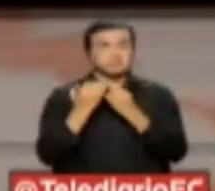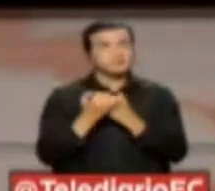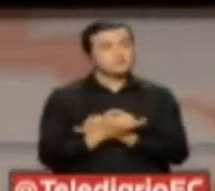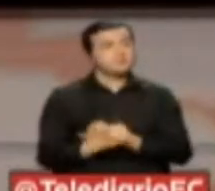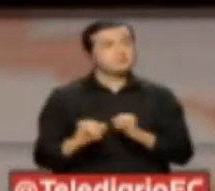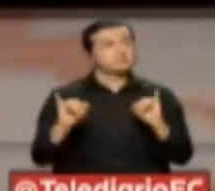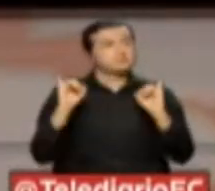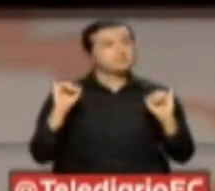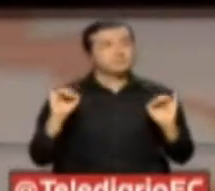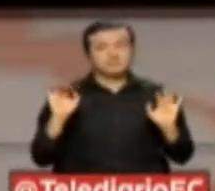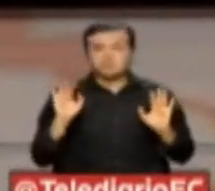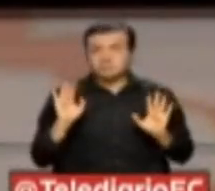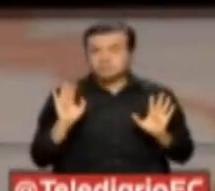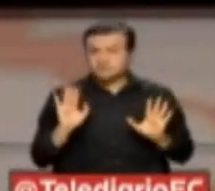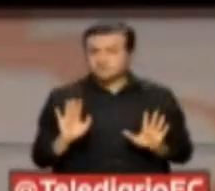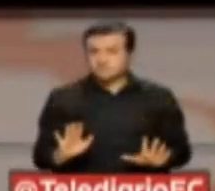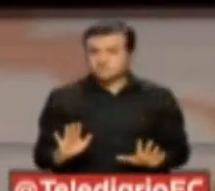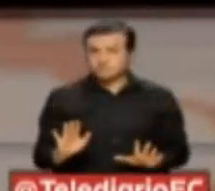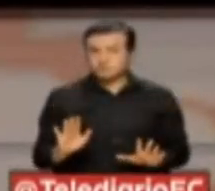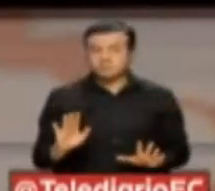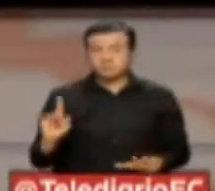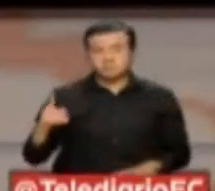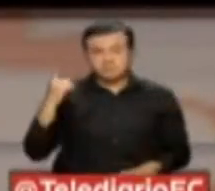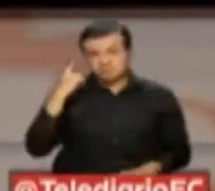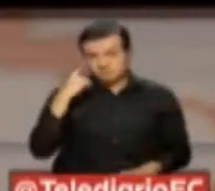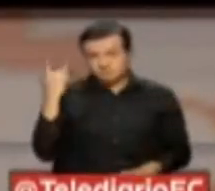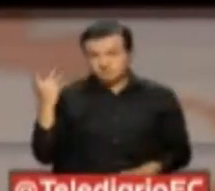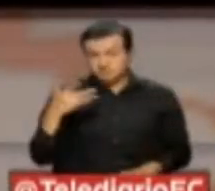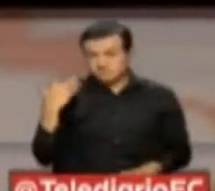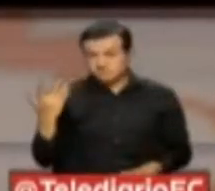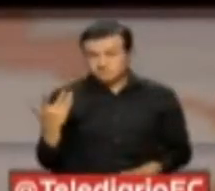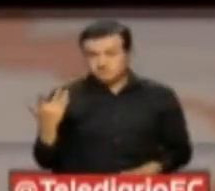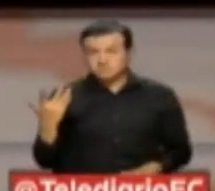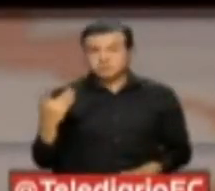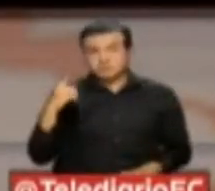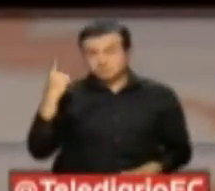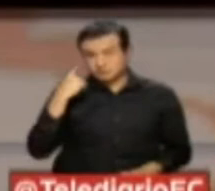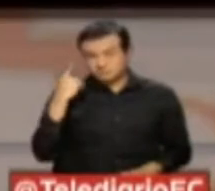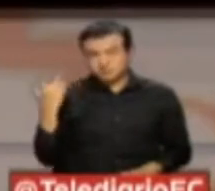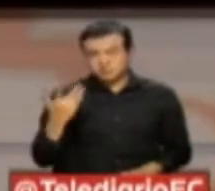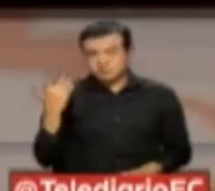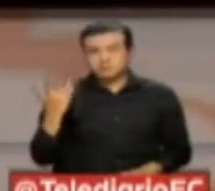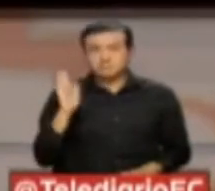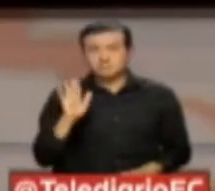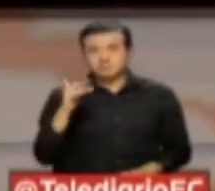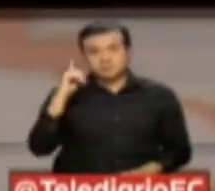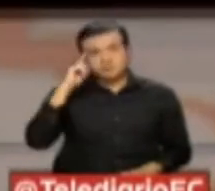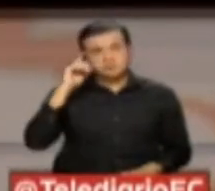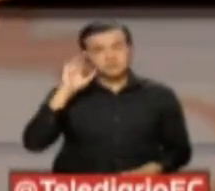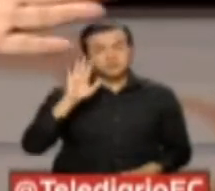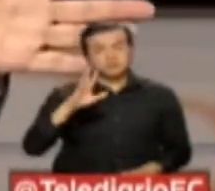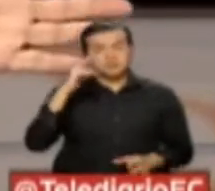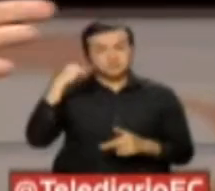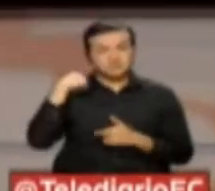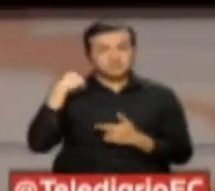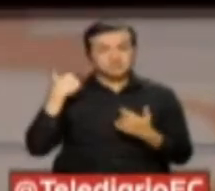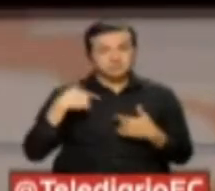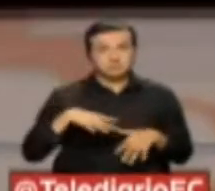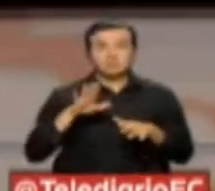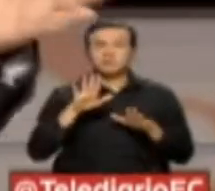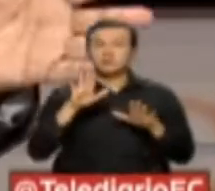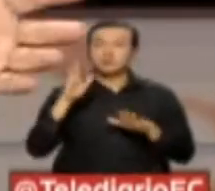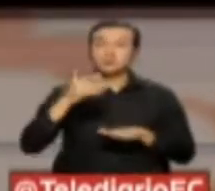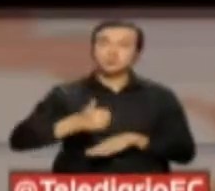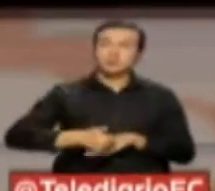no estén solamente solamente al interés del gobierno de turno sino del poder